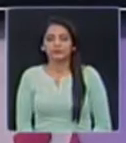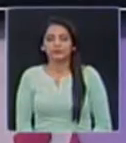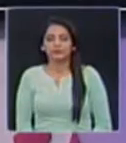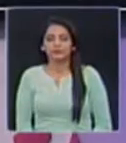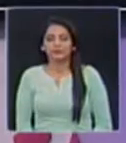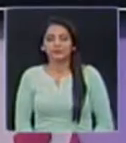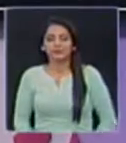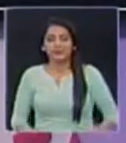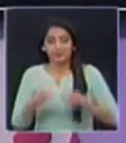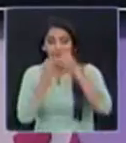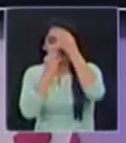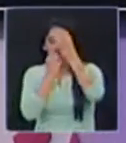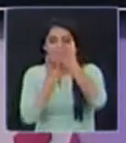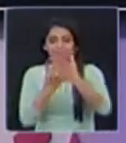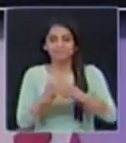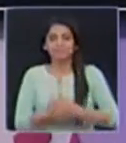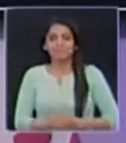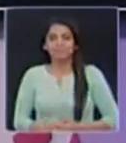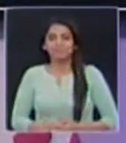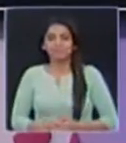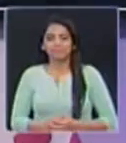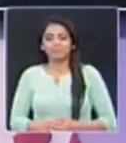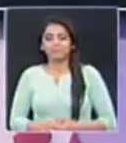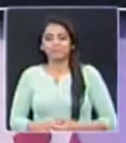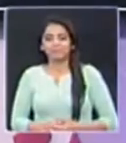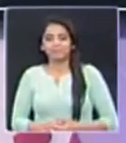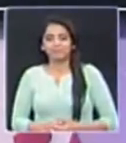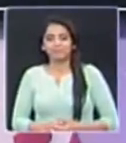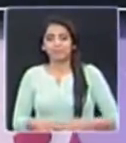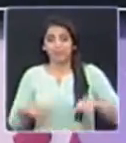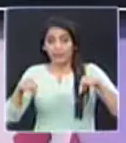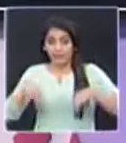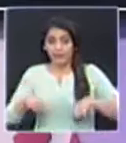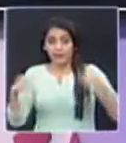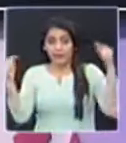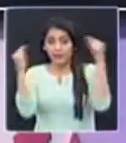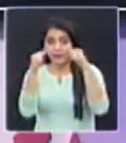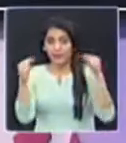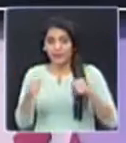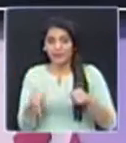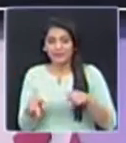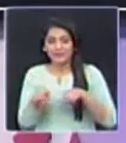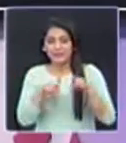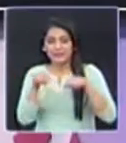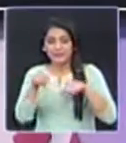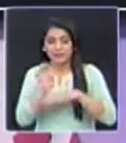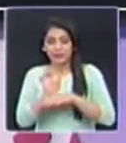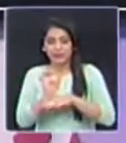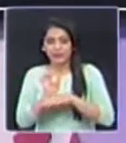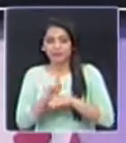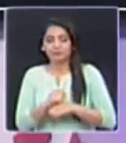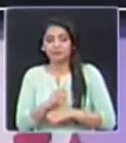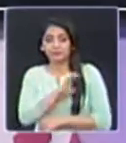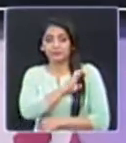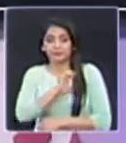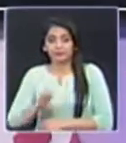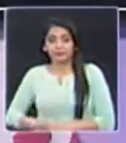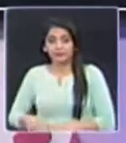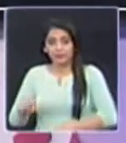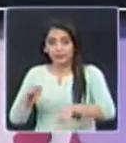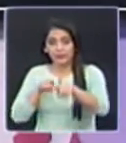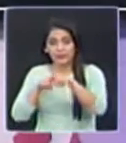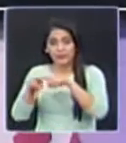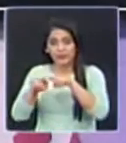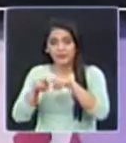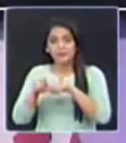Estamos de vuelta, amigos, con más información y ya de vuelta a lo nuestro, a lo del Campeonato Ecuatoriano de Fútbol. Emelec jugará un partido pendiente que corresponde a la jornada número 7 del